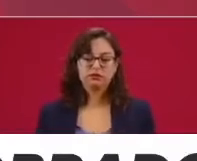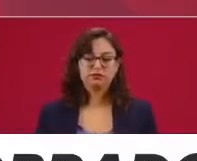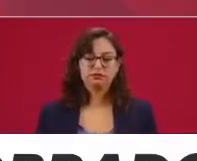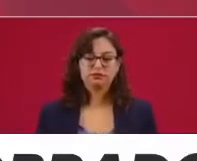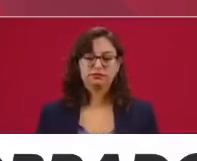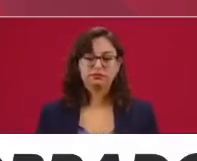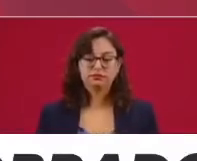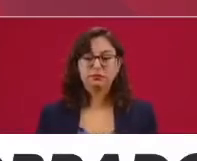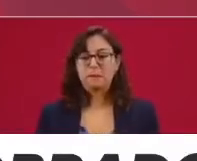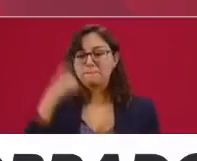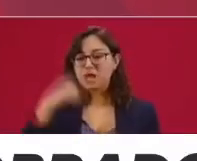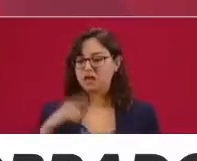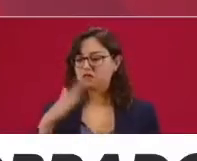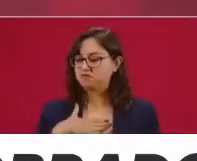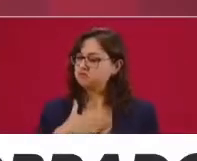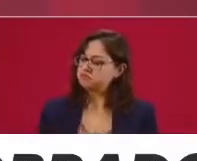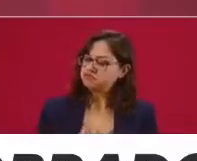mi destitución.